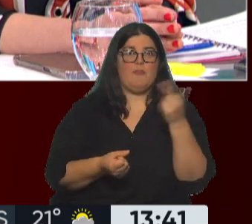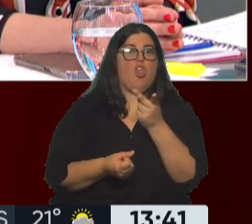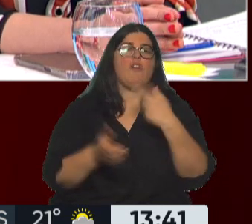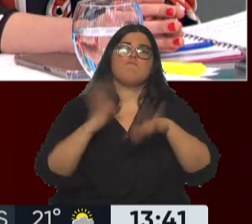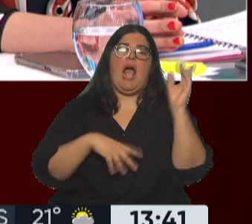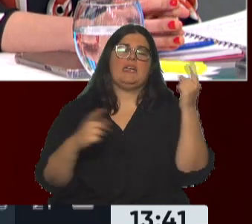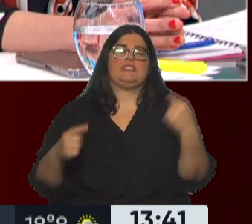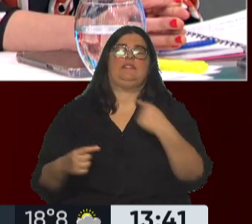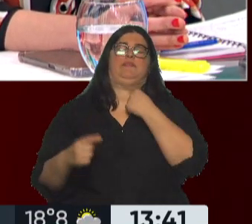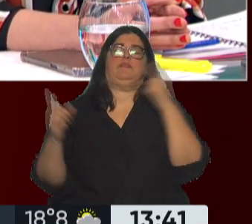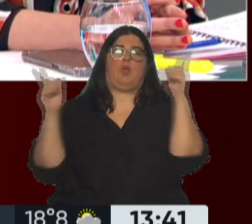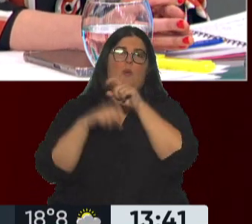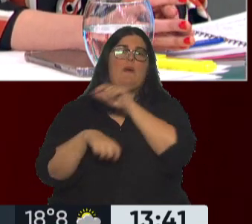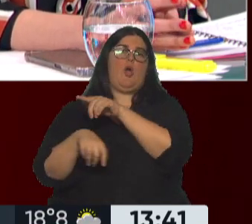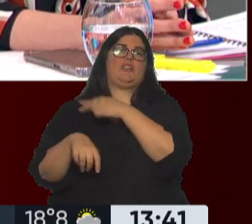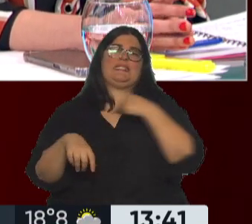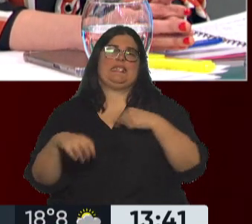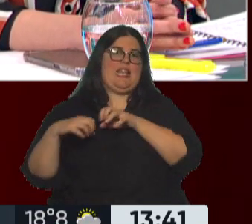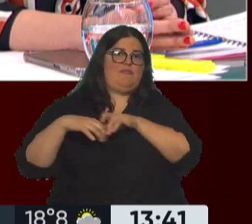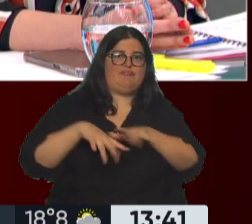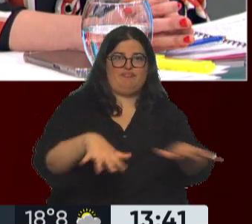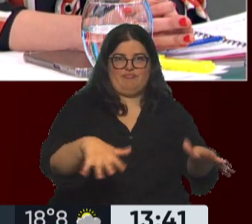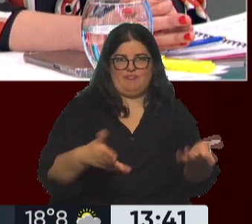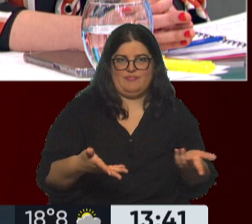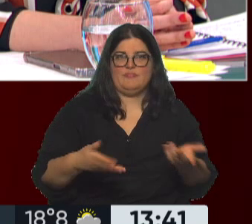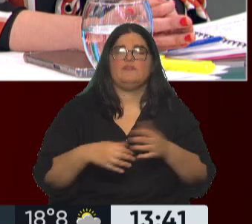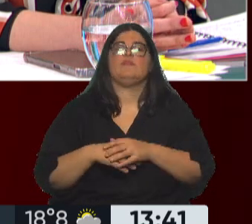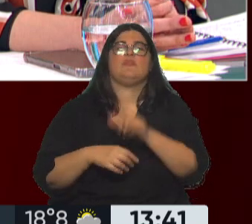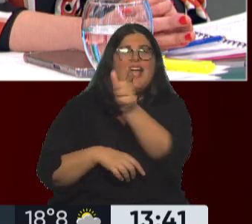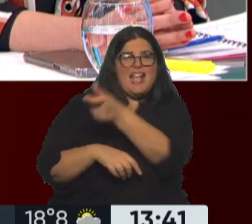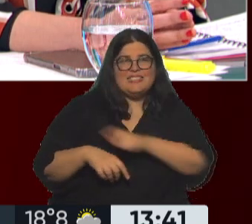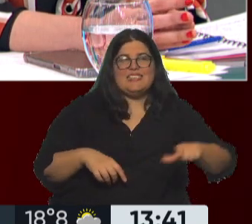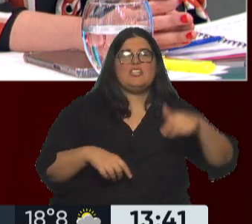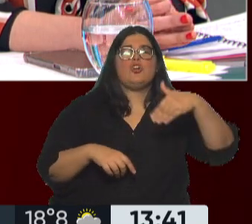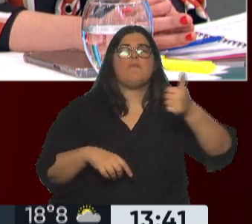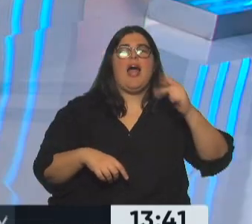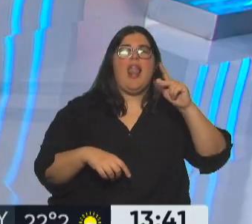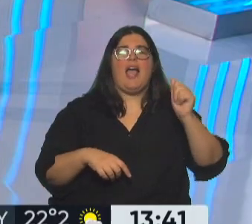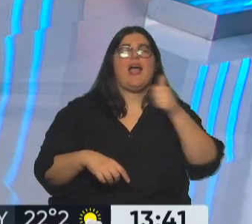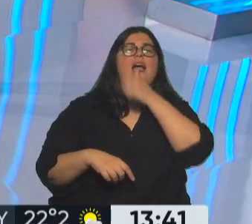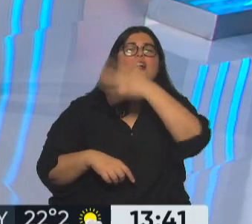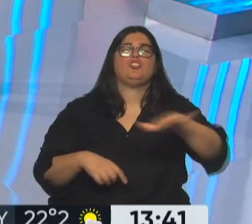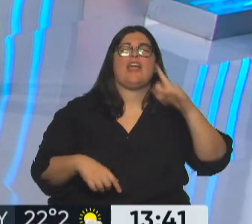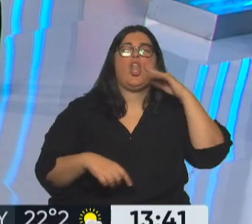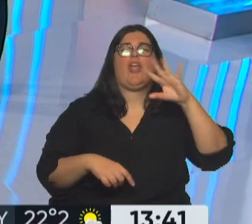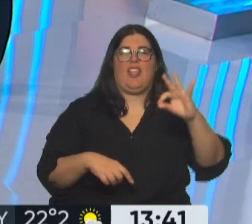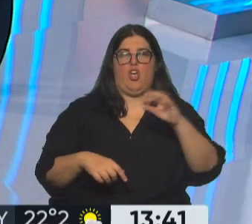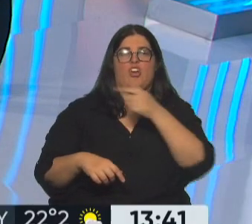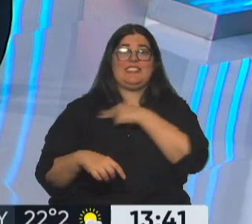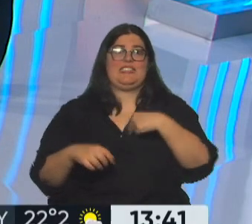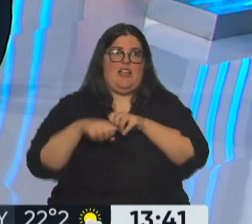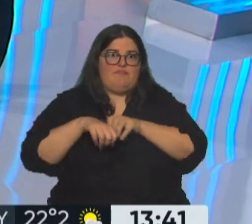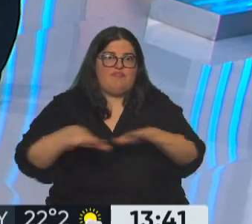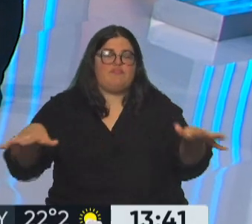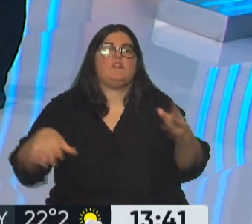por esa proyección china hacia el Mar del Sur, el Estrecho de Malaca y el Océano Índico. Jorge, teniendo en cuenta esto,